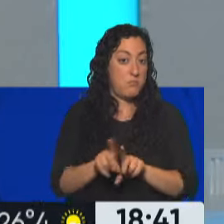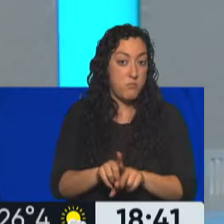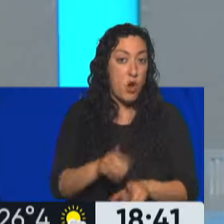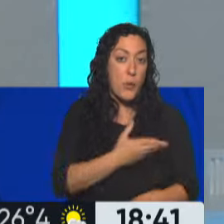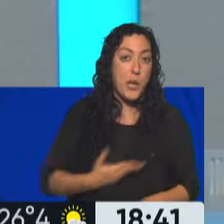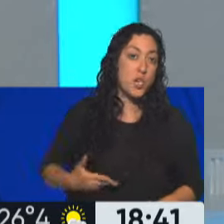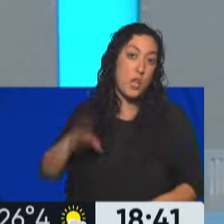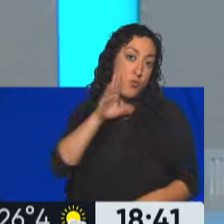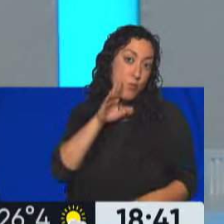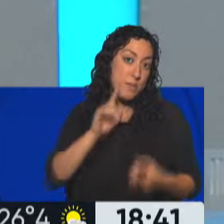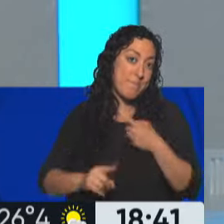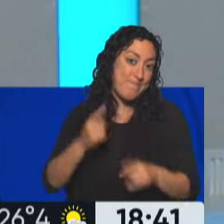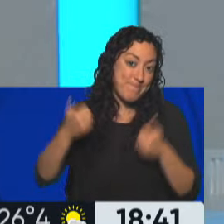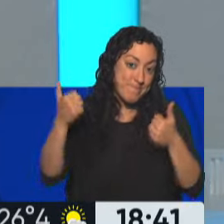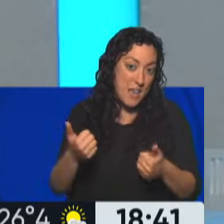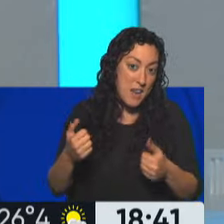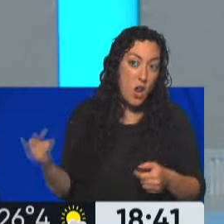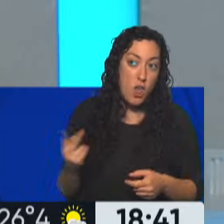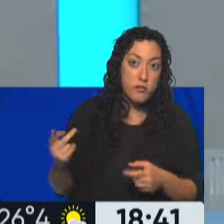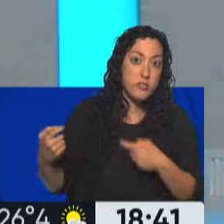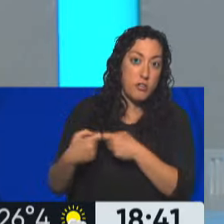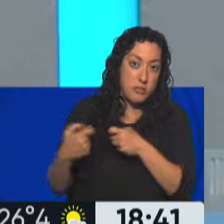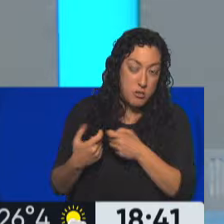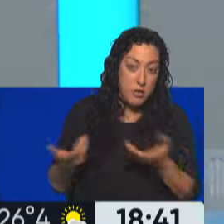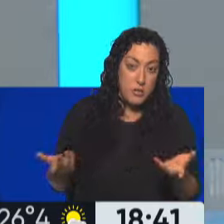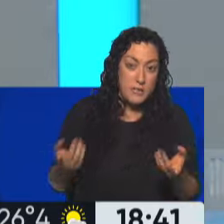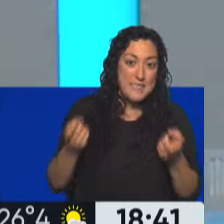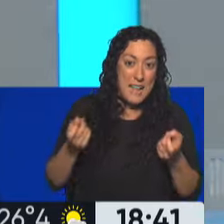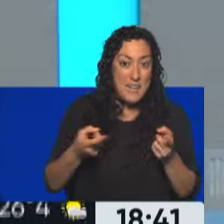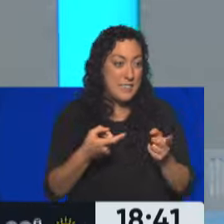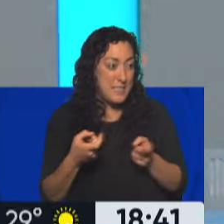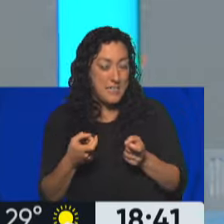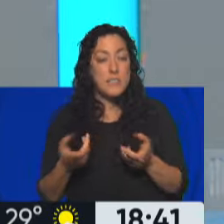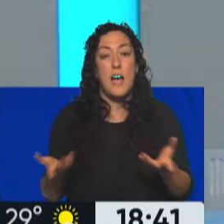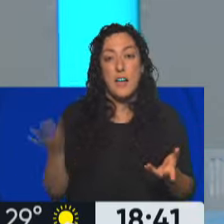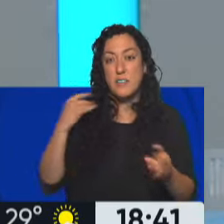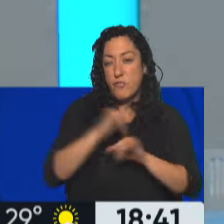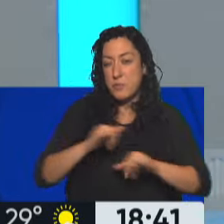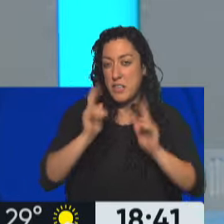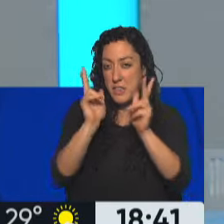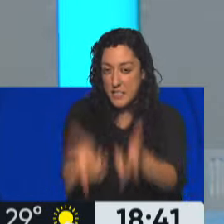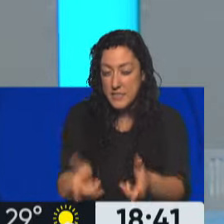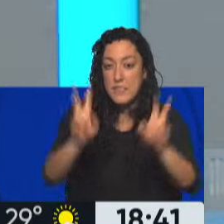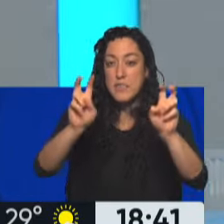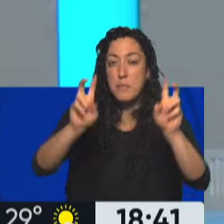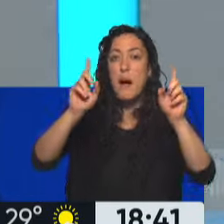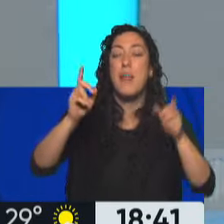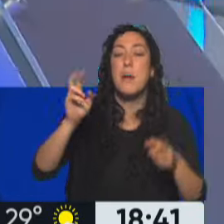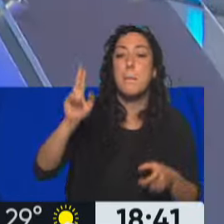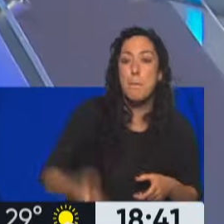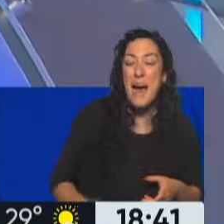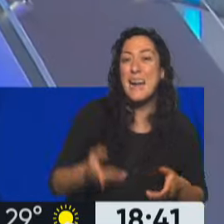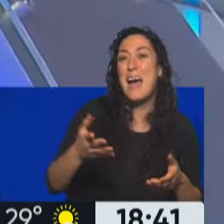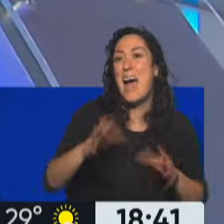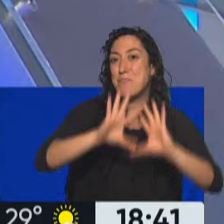gobierno de Estados Unidos, porque como lo decía el informe, ambos se necesitan. Para cerrar, Pablo, solo que también se espera algunas novedades en la agenda ambiental, porque ella es